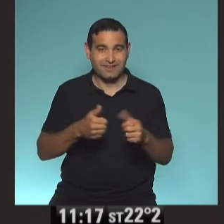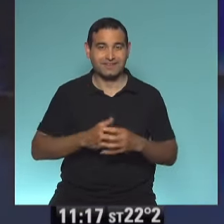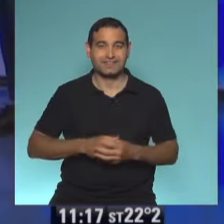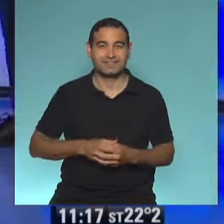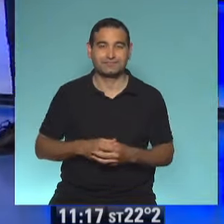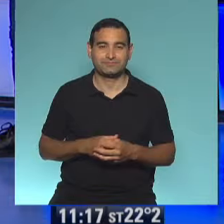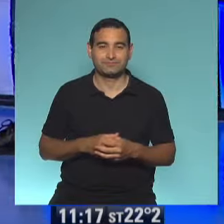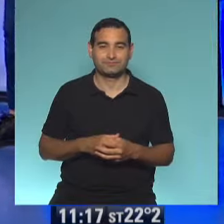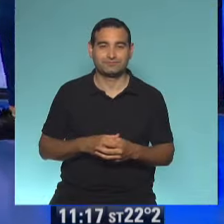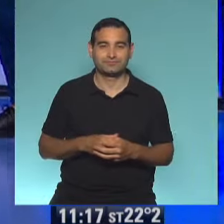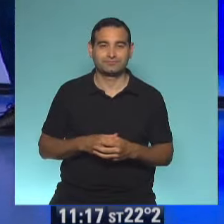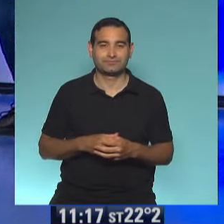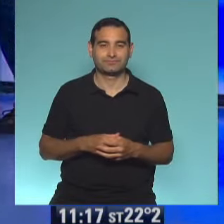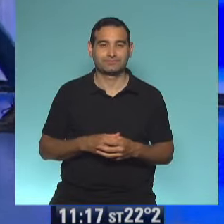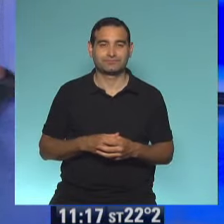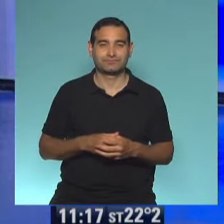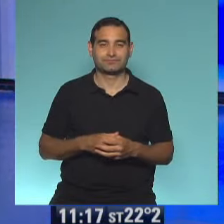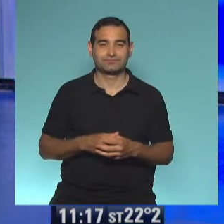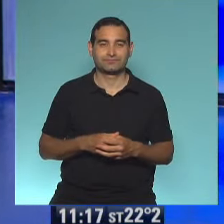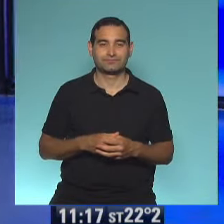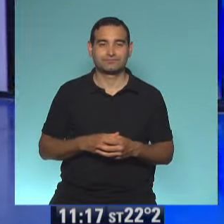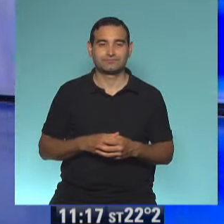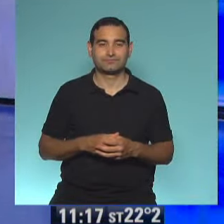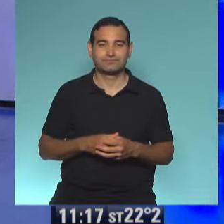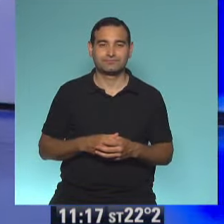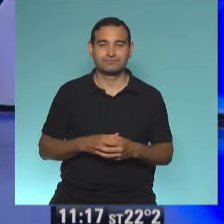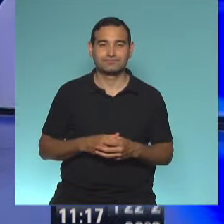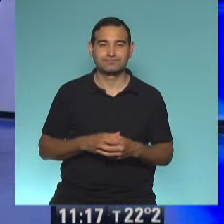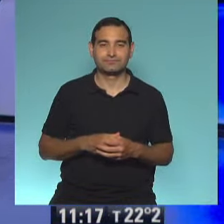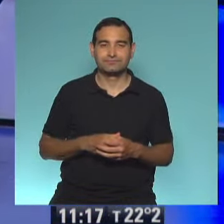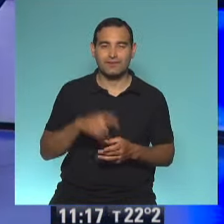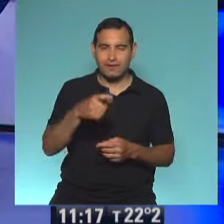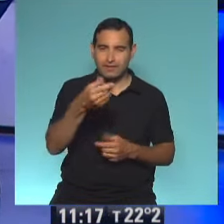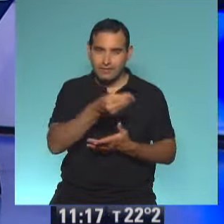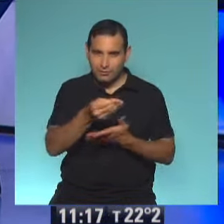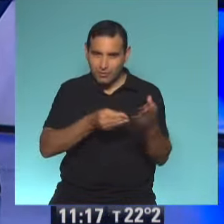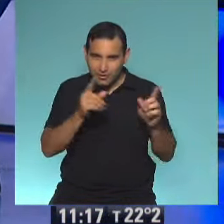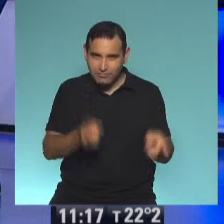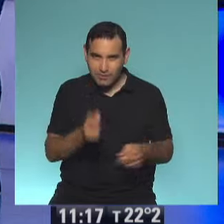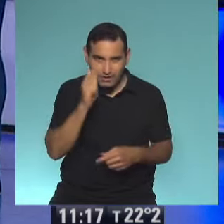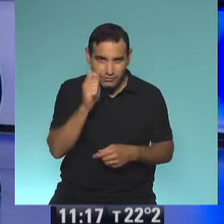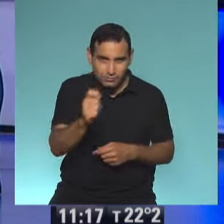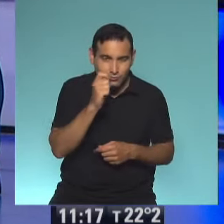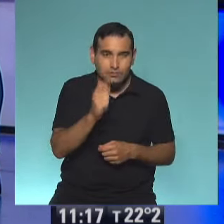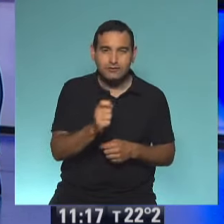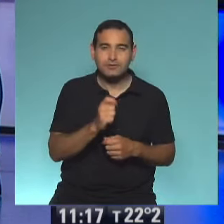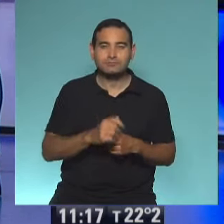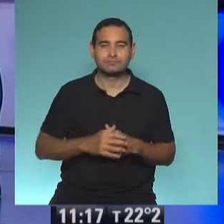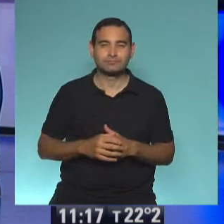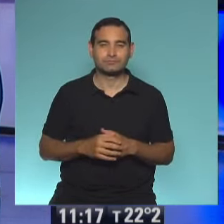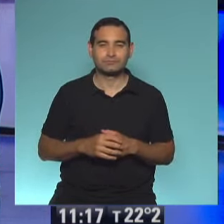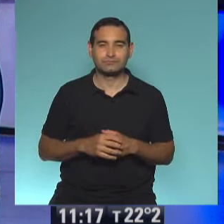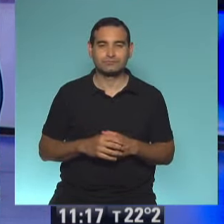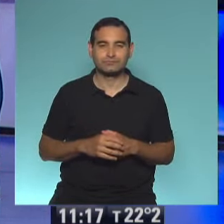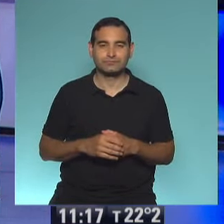esta lupa gigante, sino también para la foto. Ahí está. Ahí Ángeles está dibujando también su lupa. Tenemos allá una